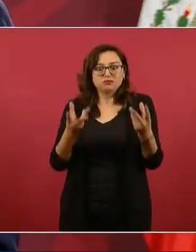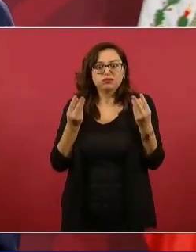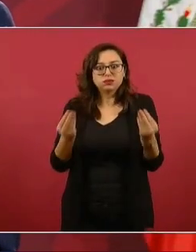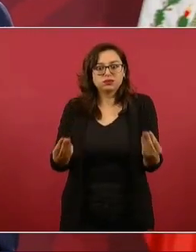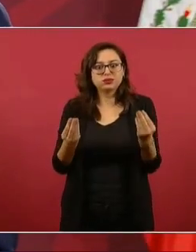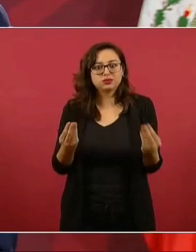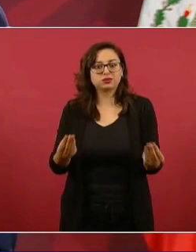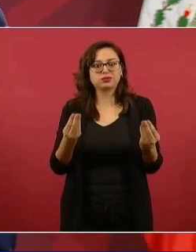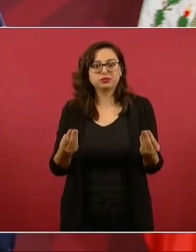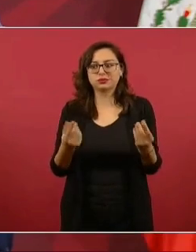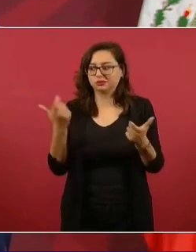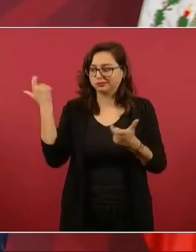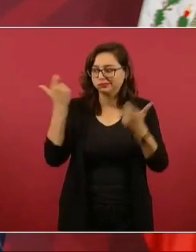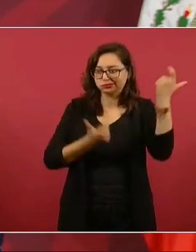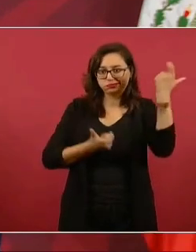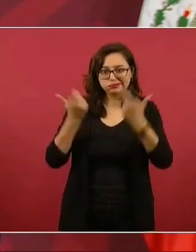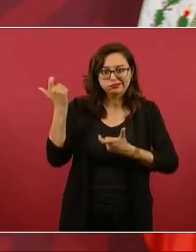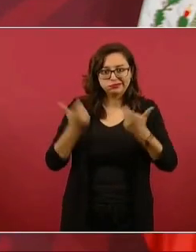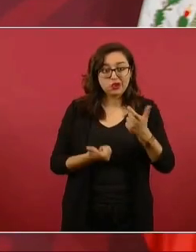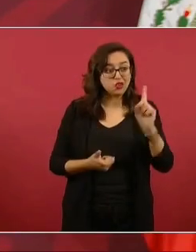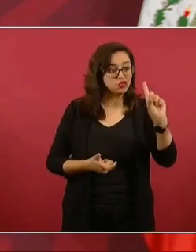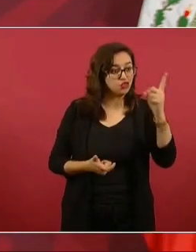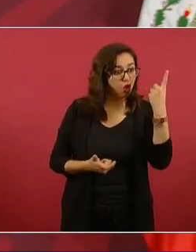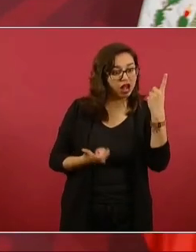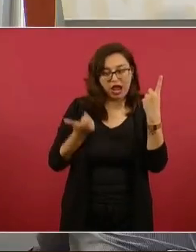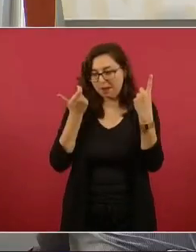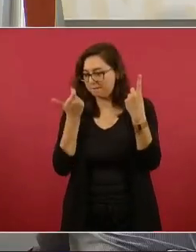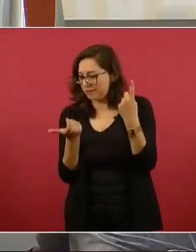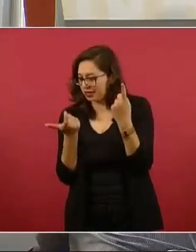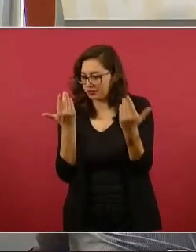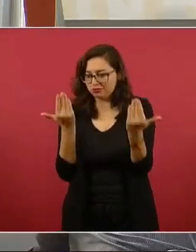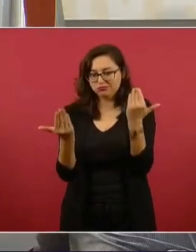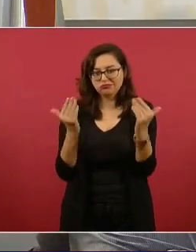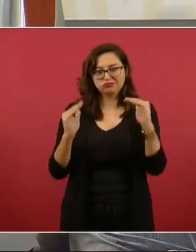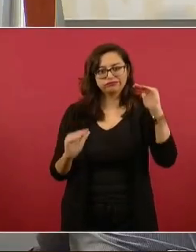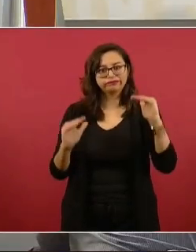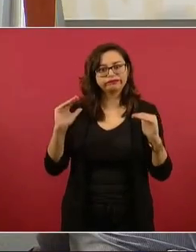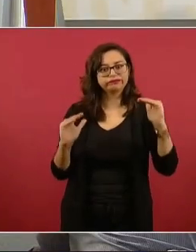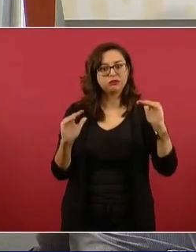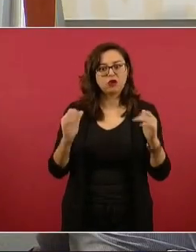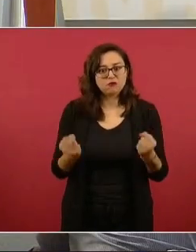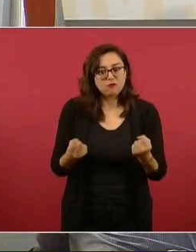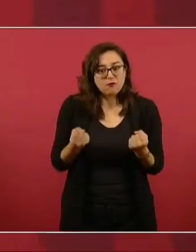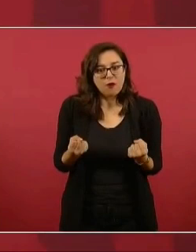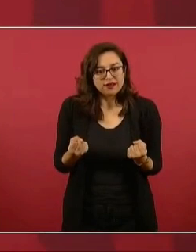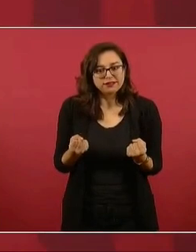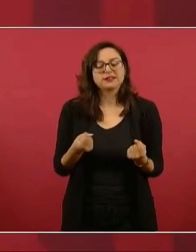y por eso está fuerte el peso y no ha habido devaluaciones.